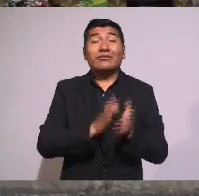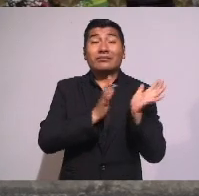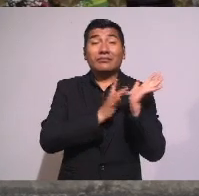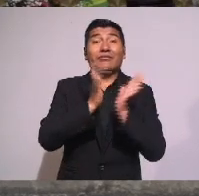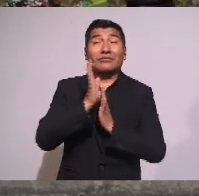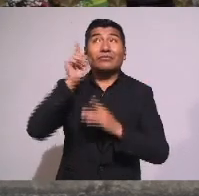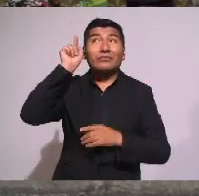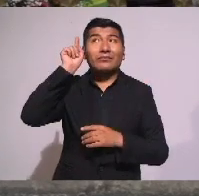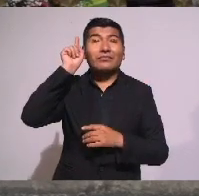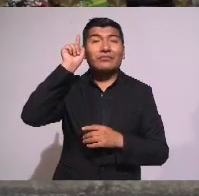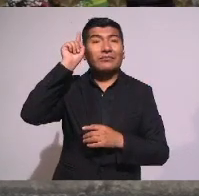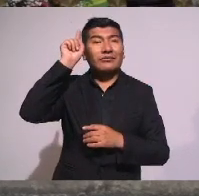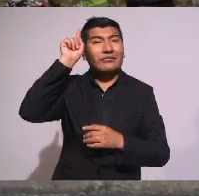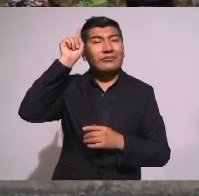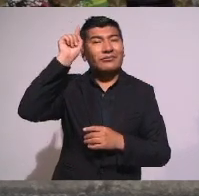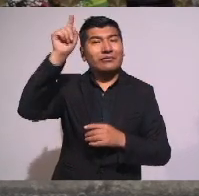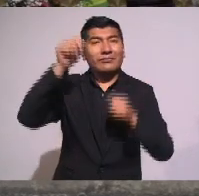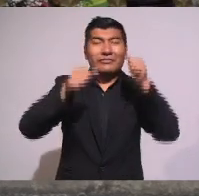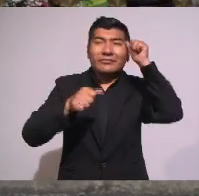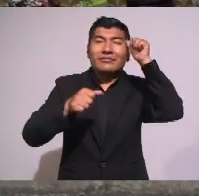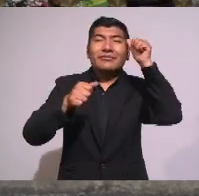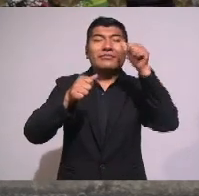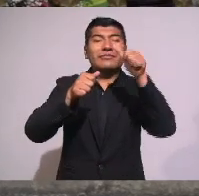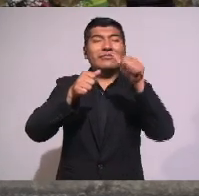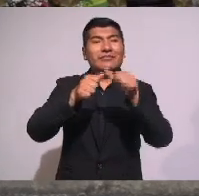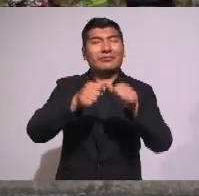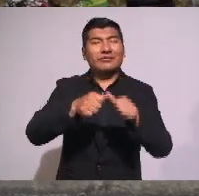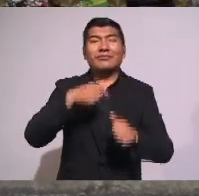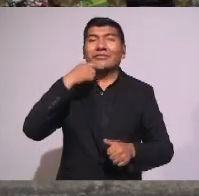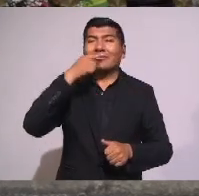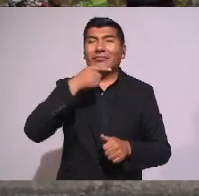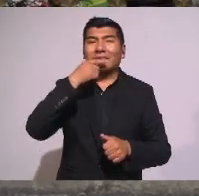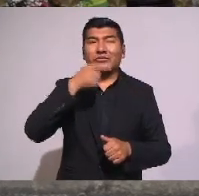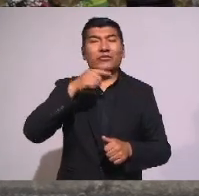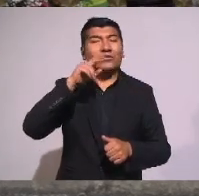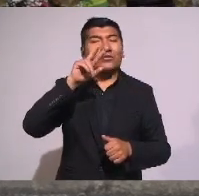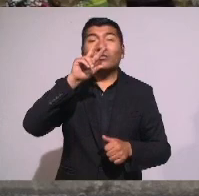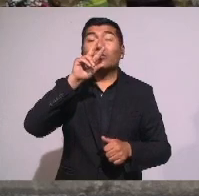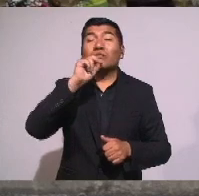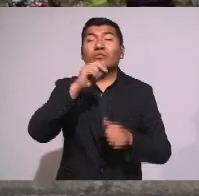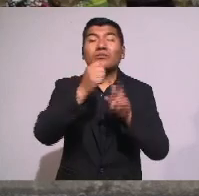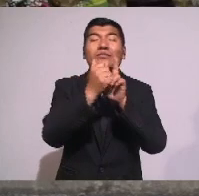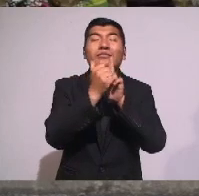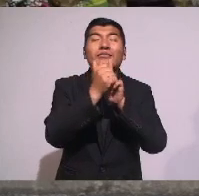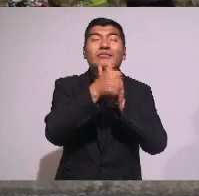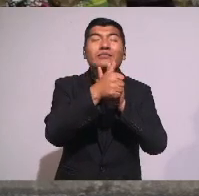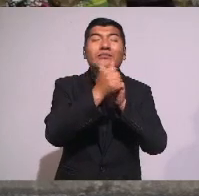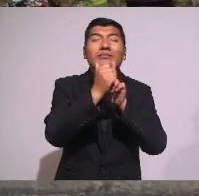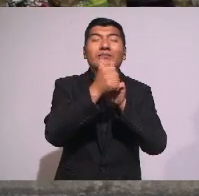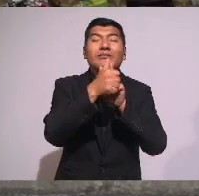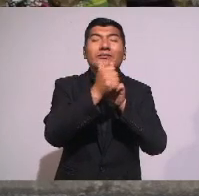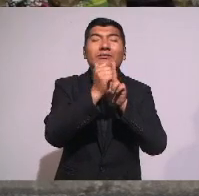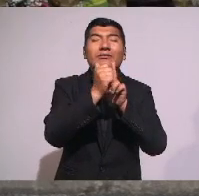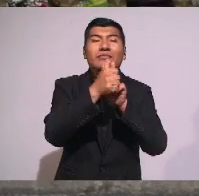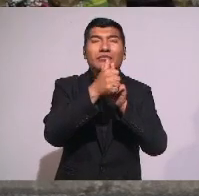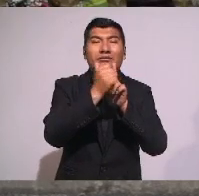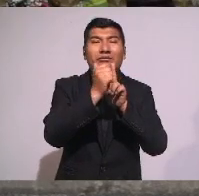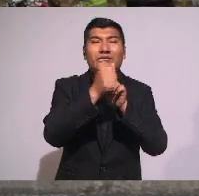Jesús nos recuerda que se dijo: no cometerás adulterio.